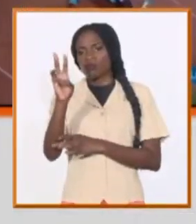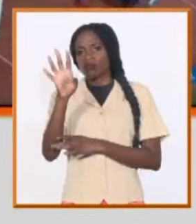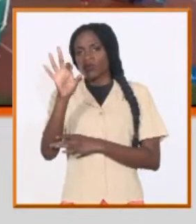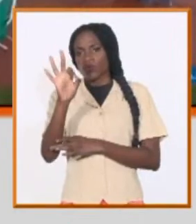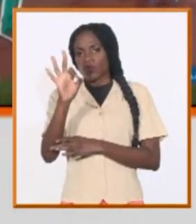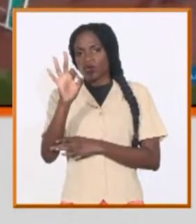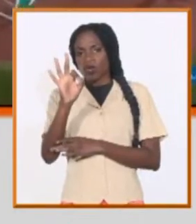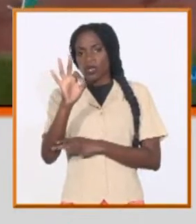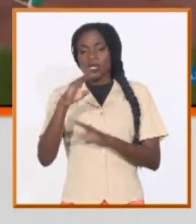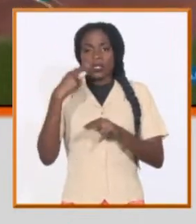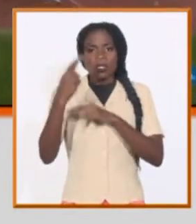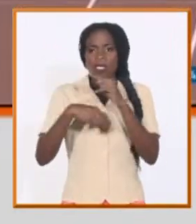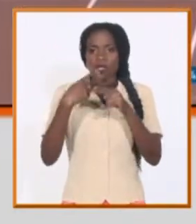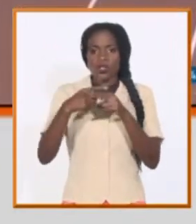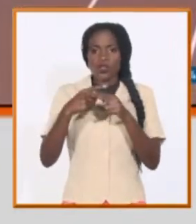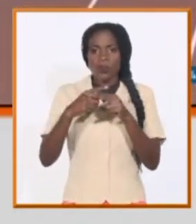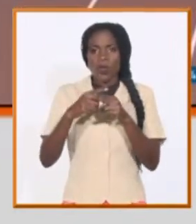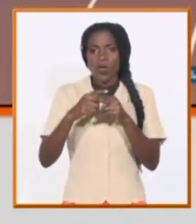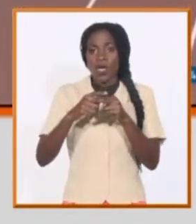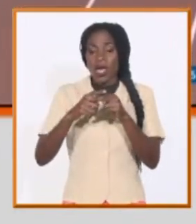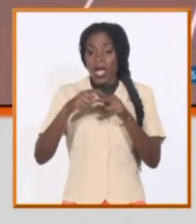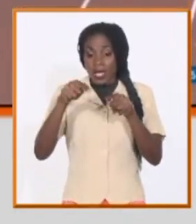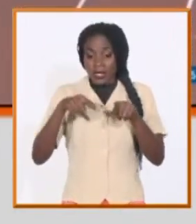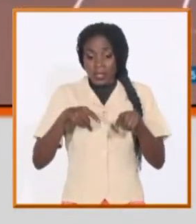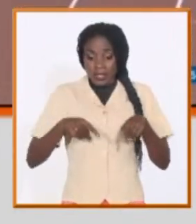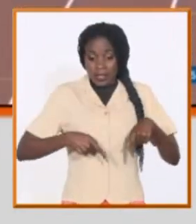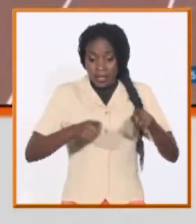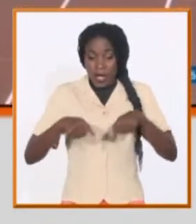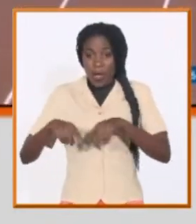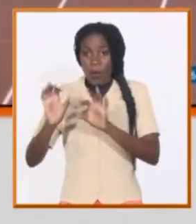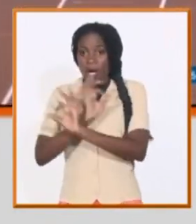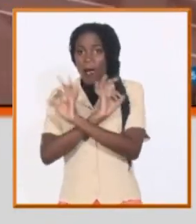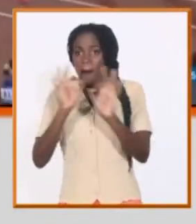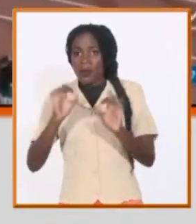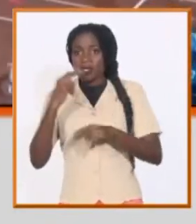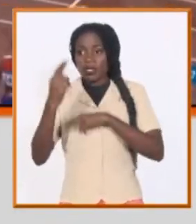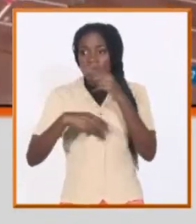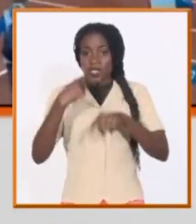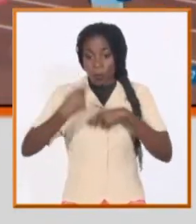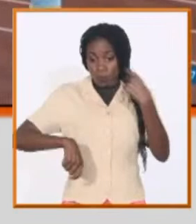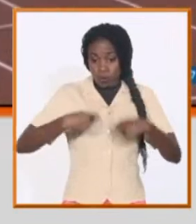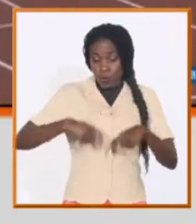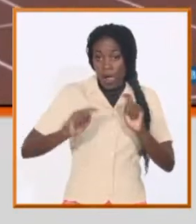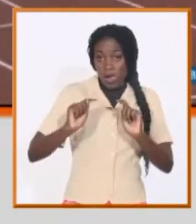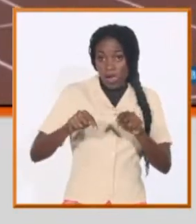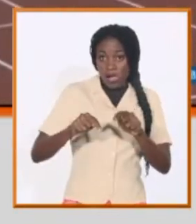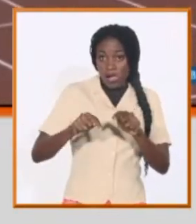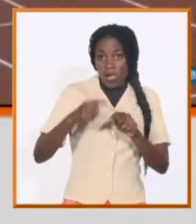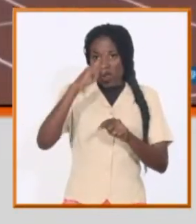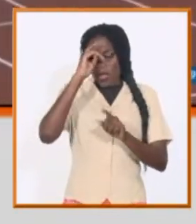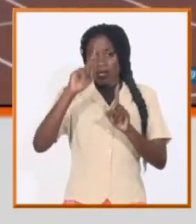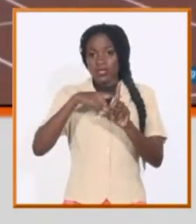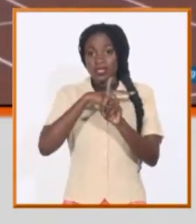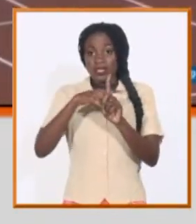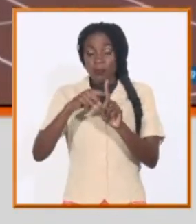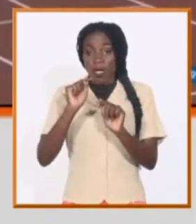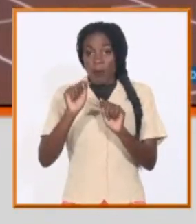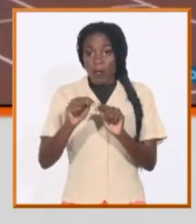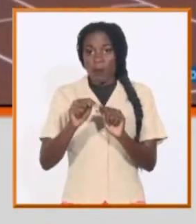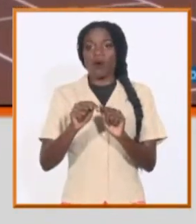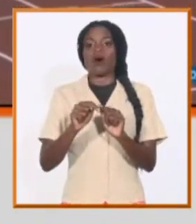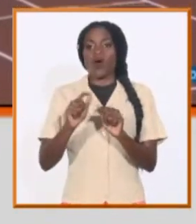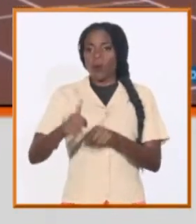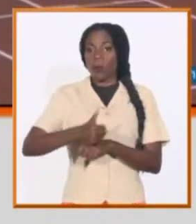un andamiaje. Pero además la Villa Olímpica se hizo especialmente para los Juegos. Fue inaugurada en septiembre por el presidente Gabriel Boric. Quiero